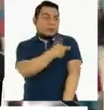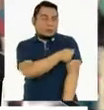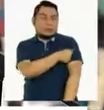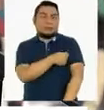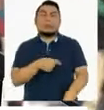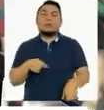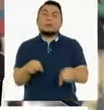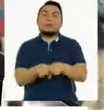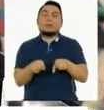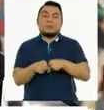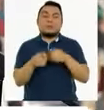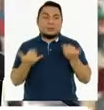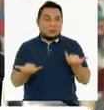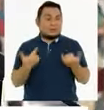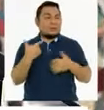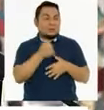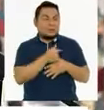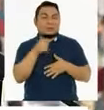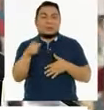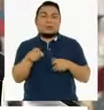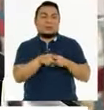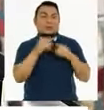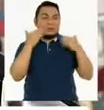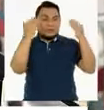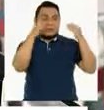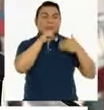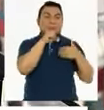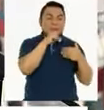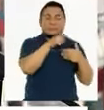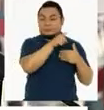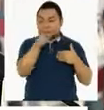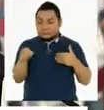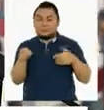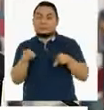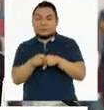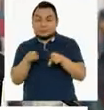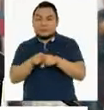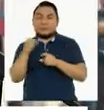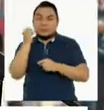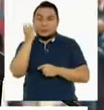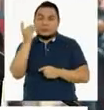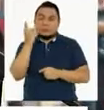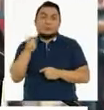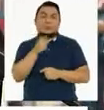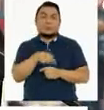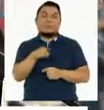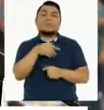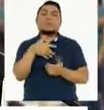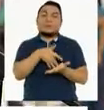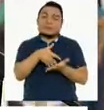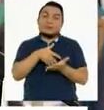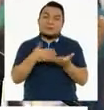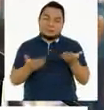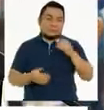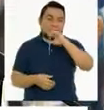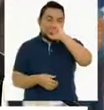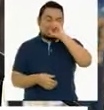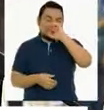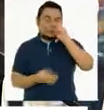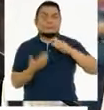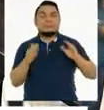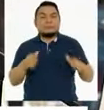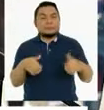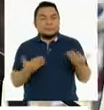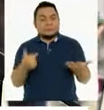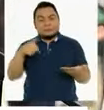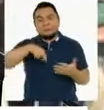mismo tiempo que estamos vacunando a los adultos mayores que, como sabemos ya, son vulnerables.